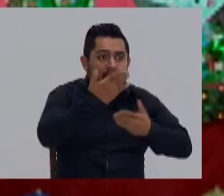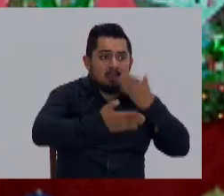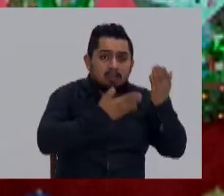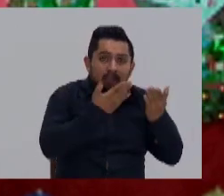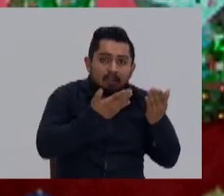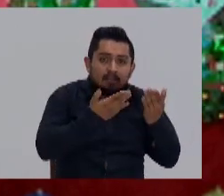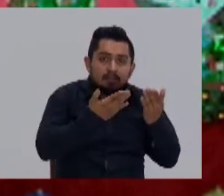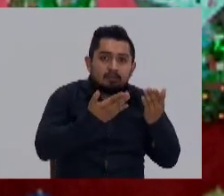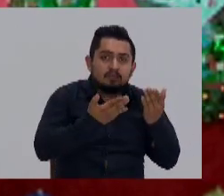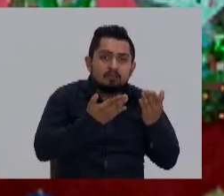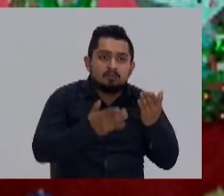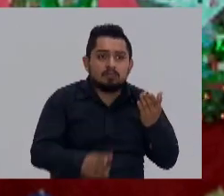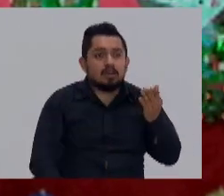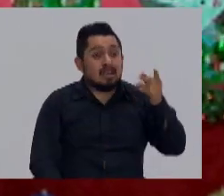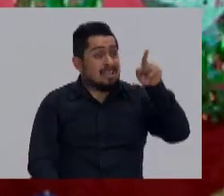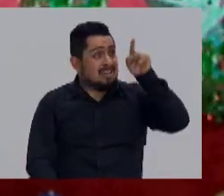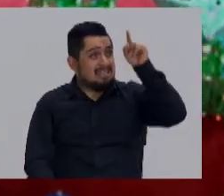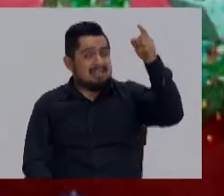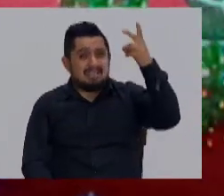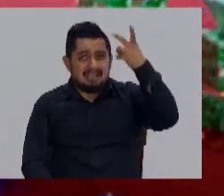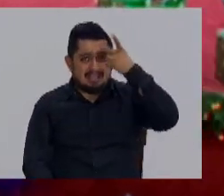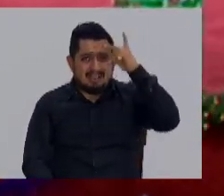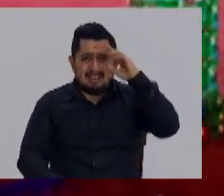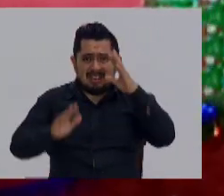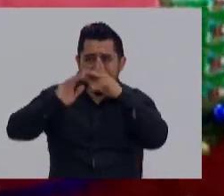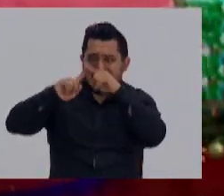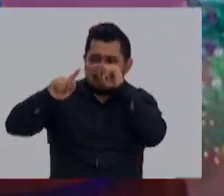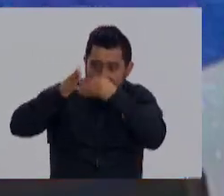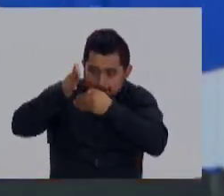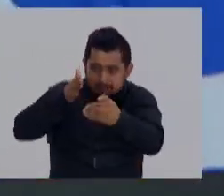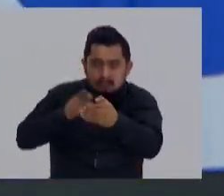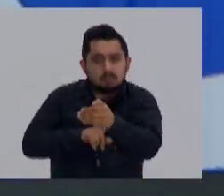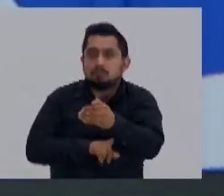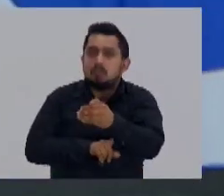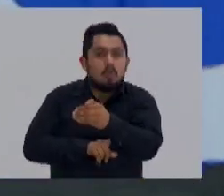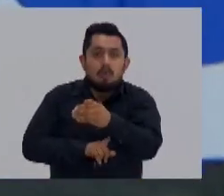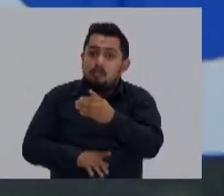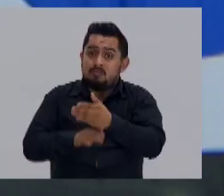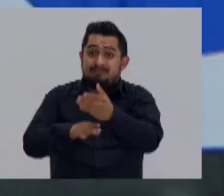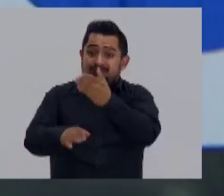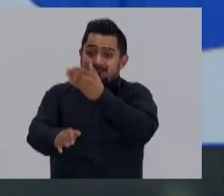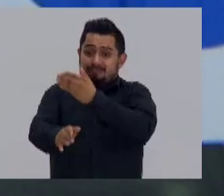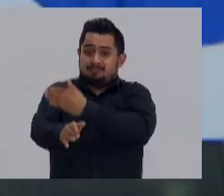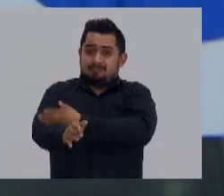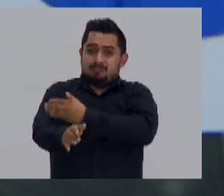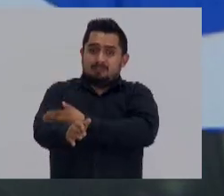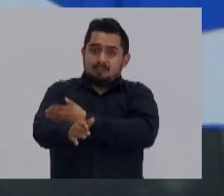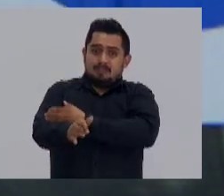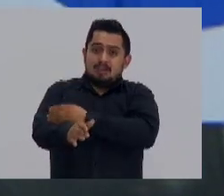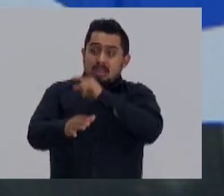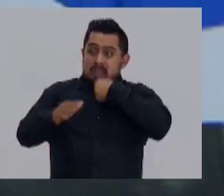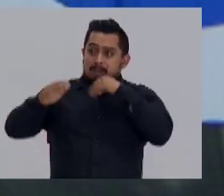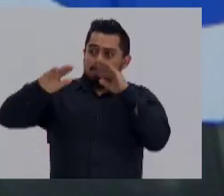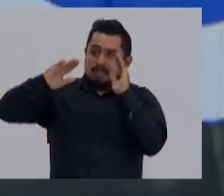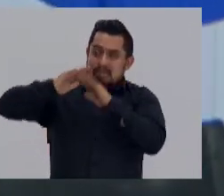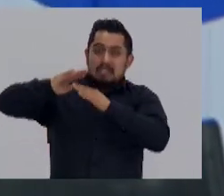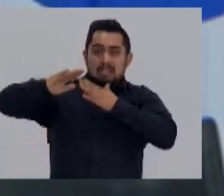Y eso no comienza en la iglesia, comienza en